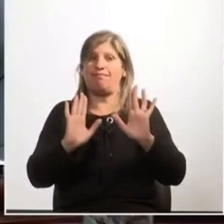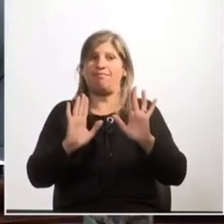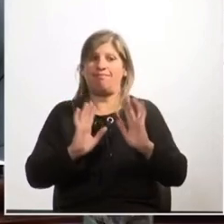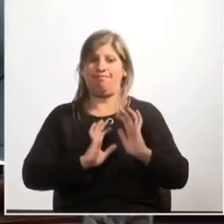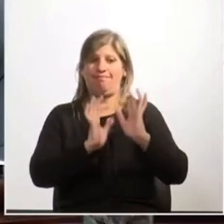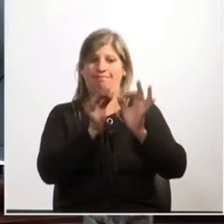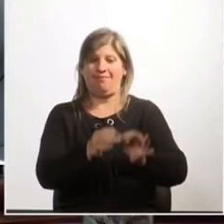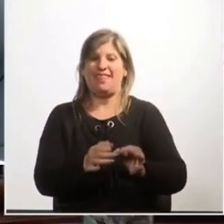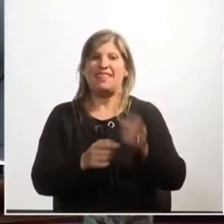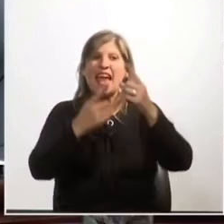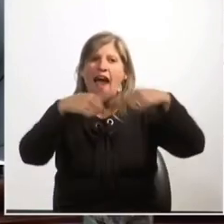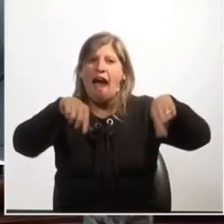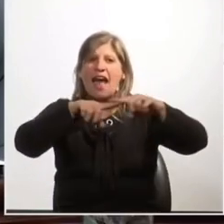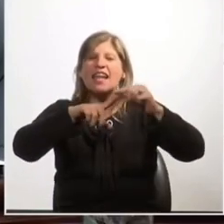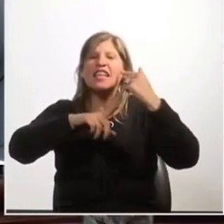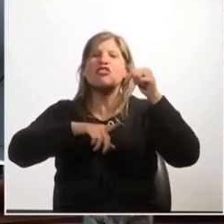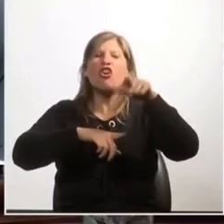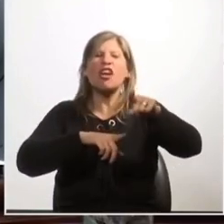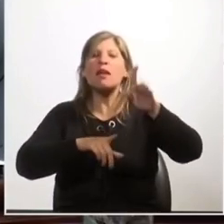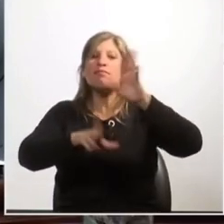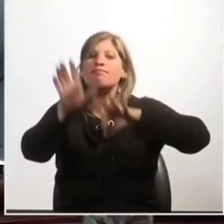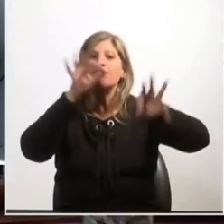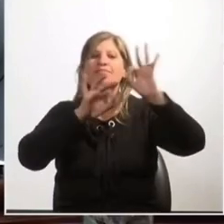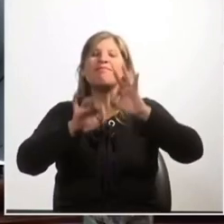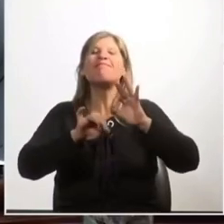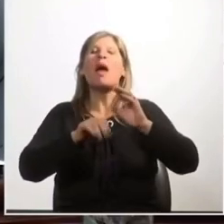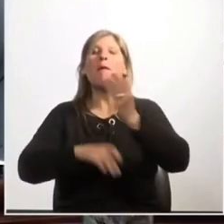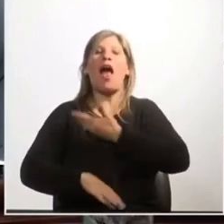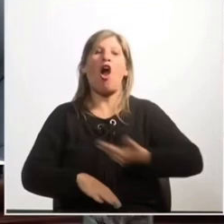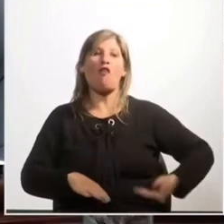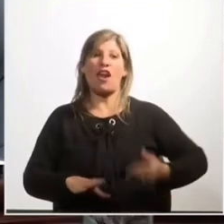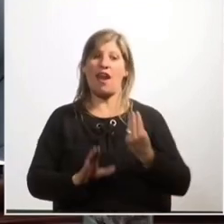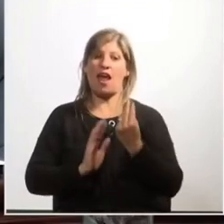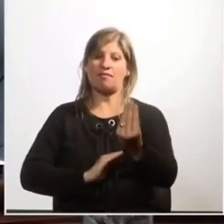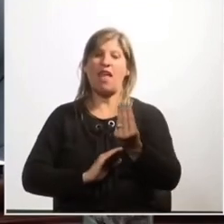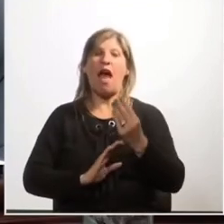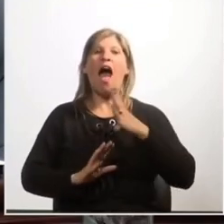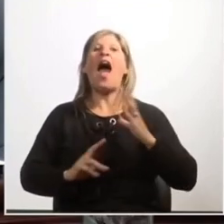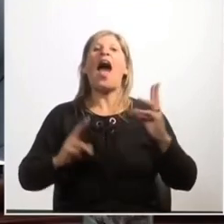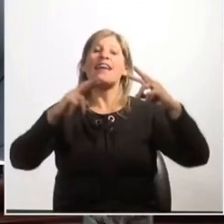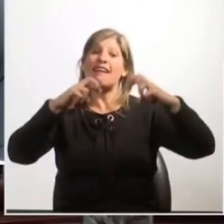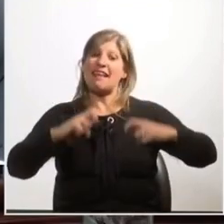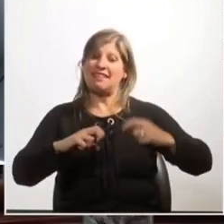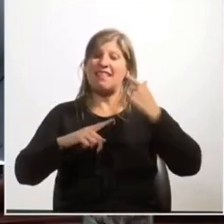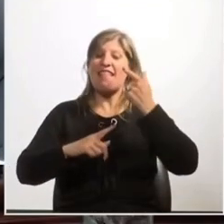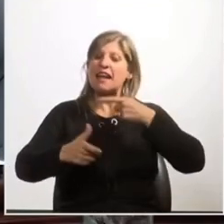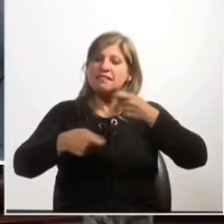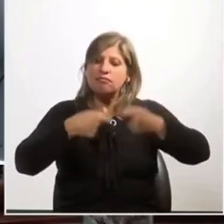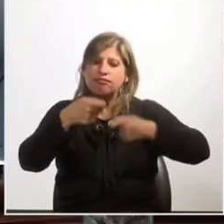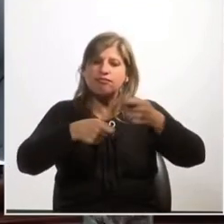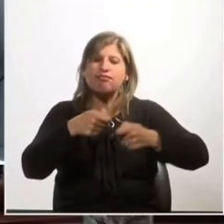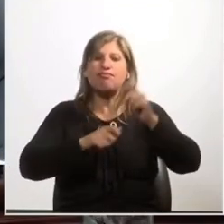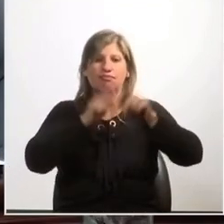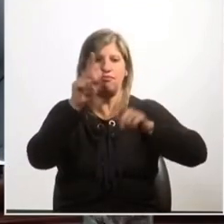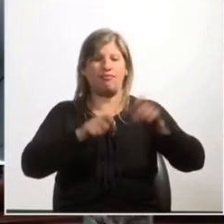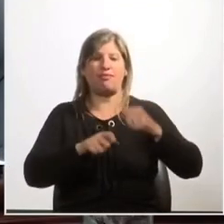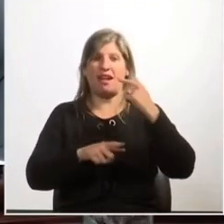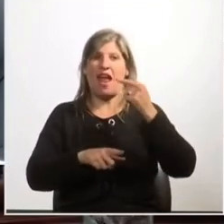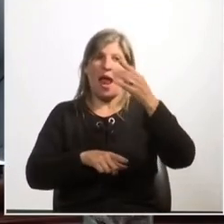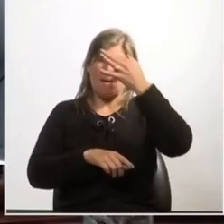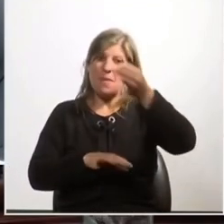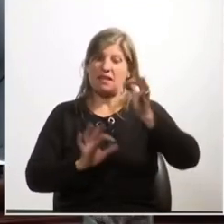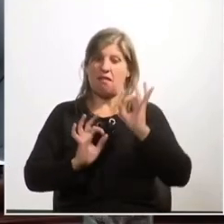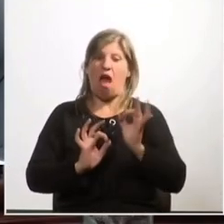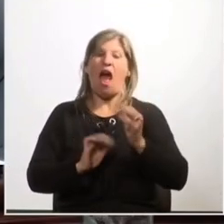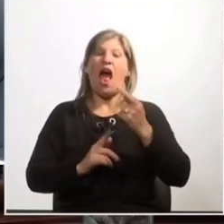a aquellos que fueron elegidos para gobernar. Hay que sentarse a construir con gente especializada, hay que armar un plan